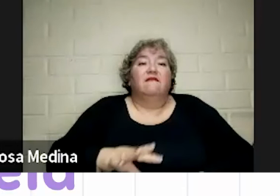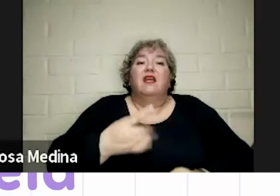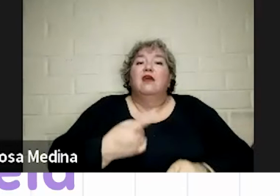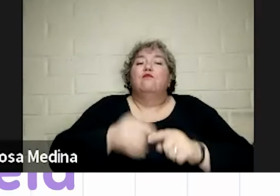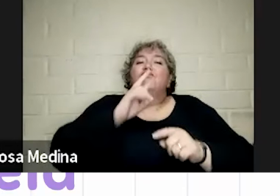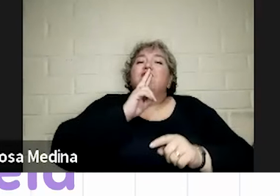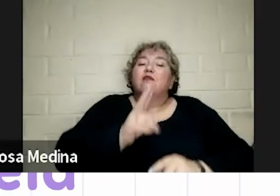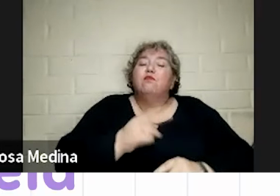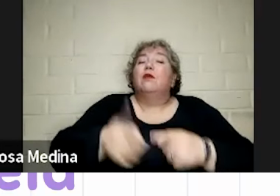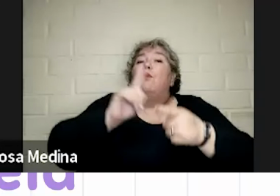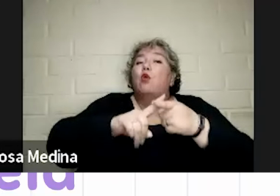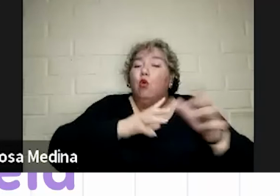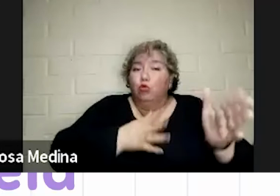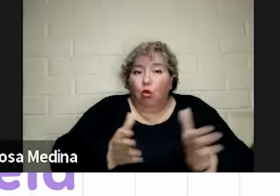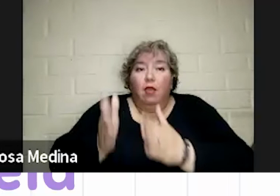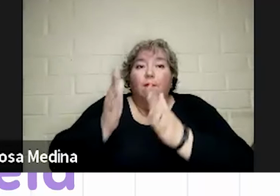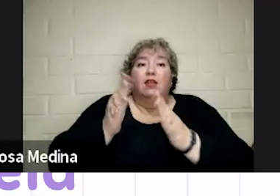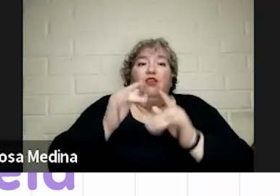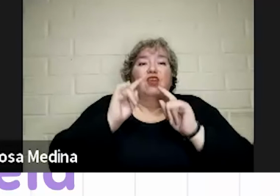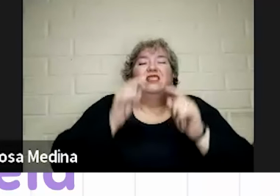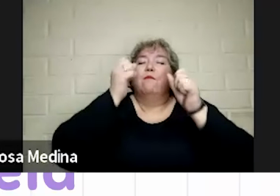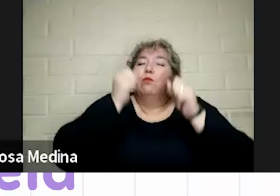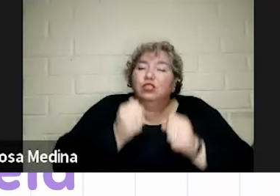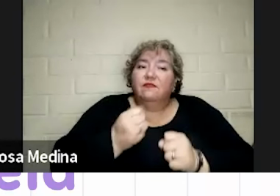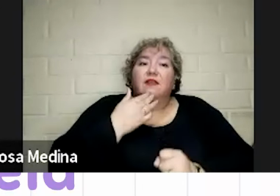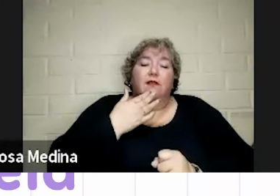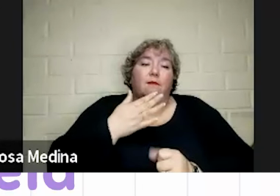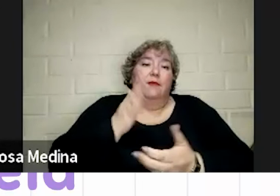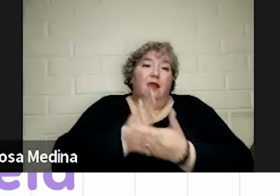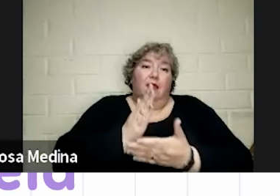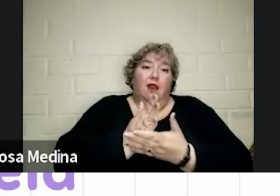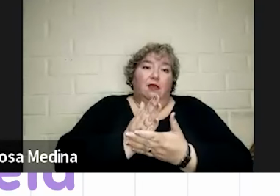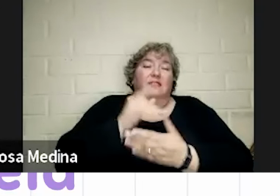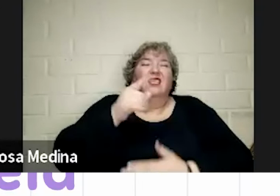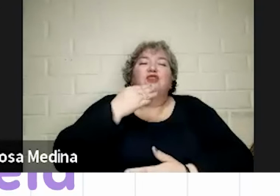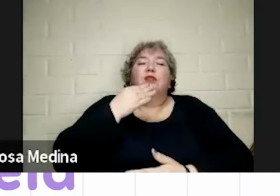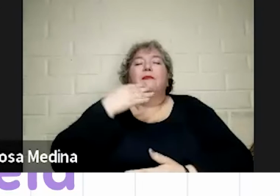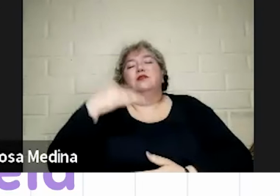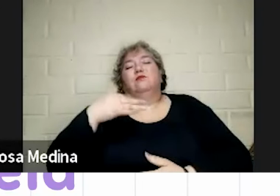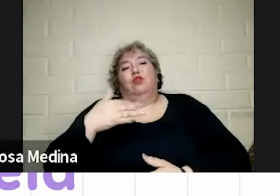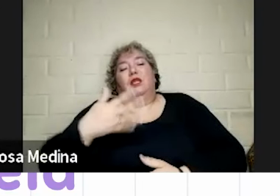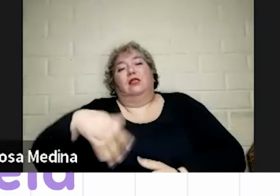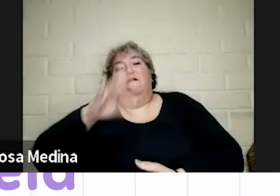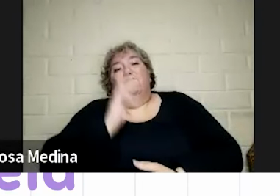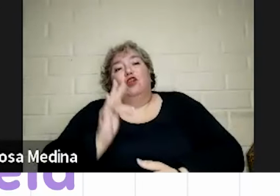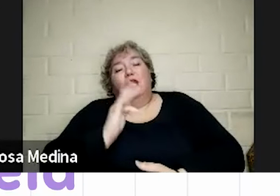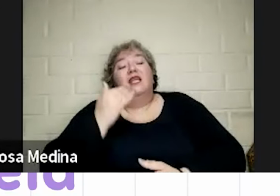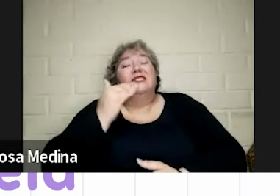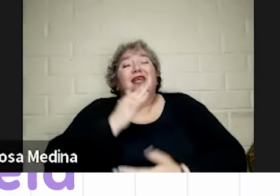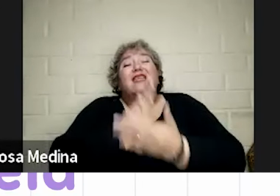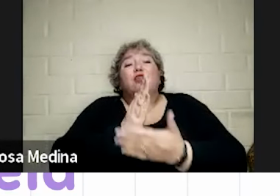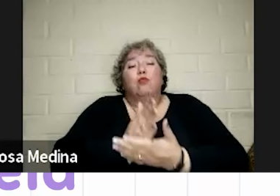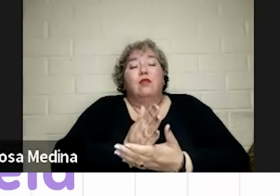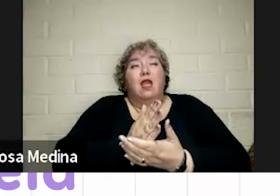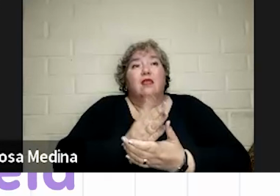Eso también tiene que ser una posibilidad en la sala de clase. Bueno, también es importante partir desde las fortalezas de los estudiantes para no tensar